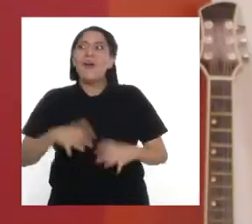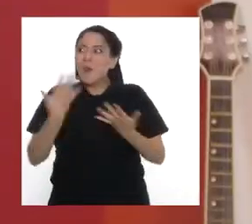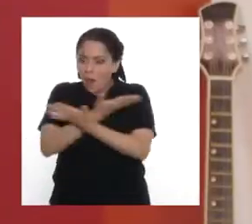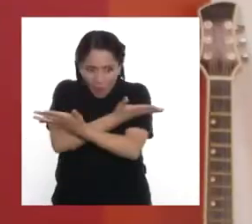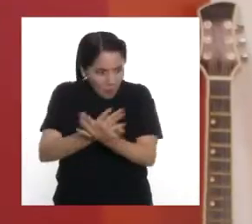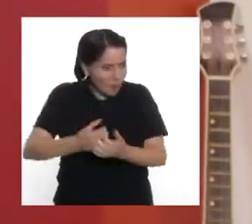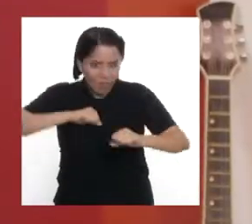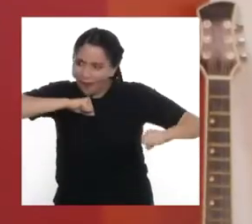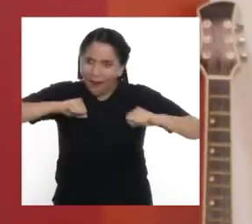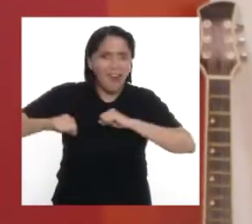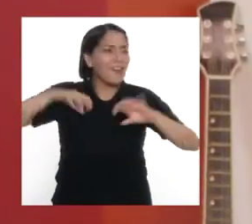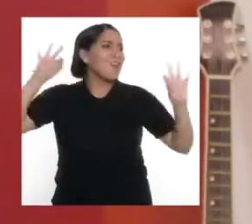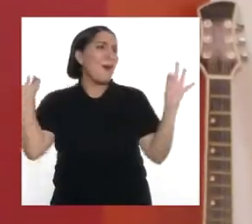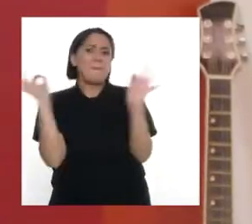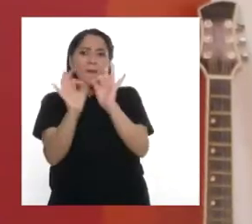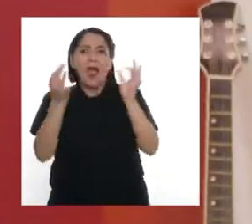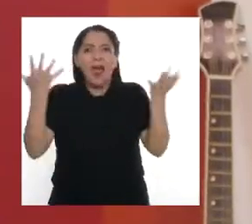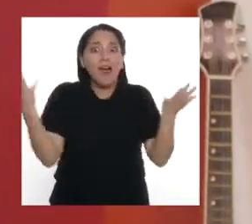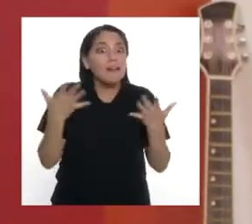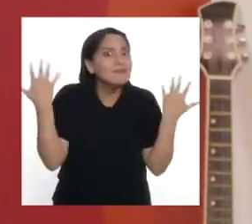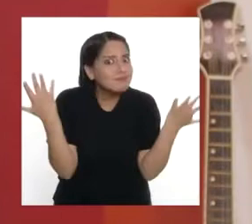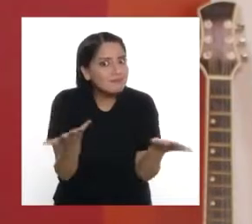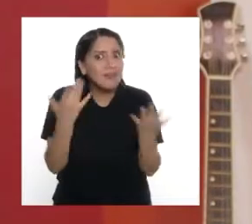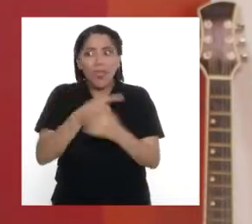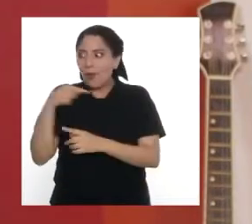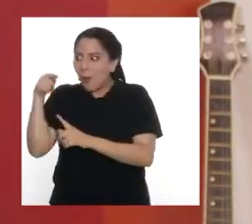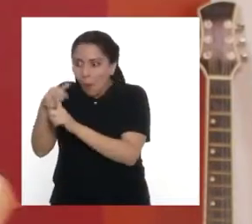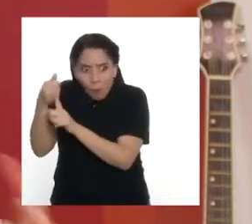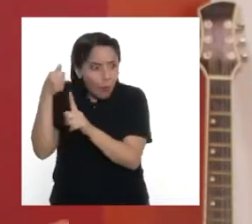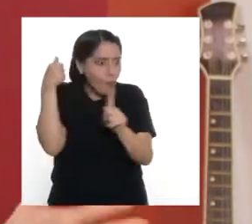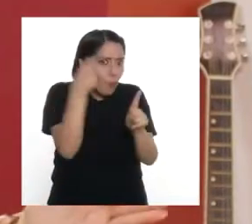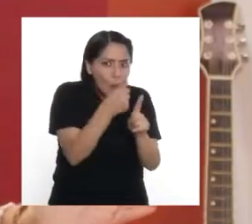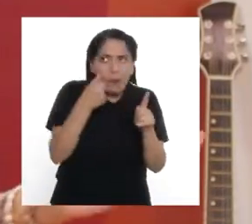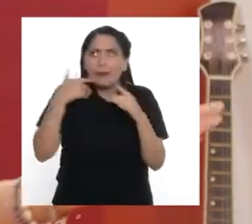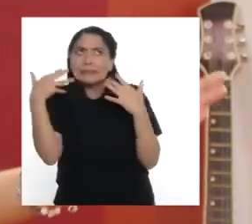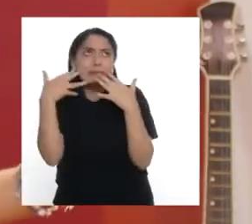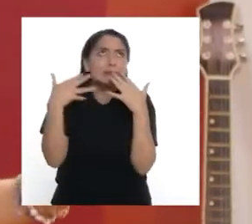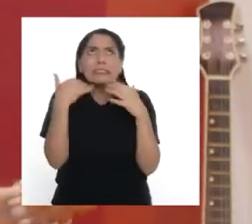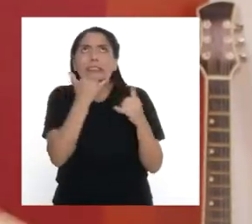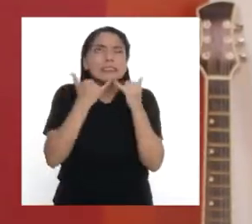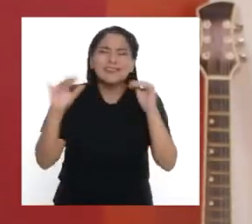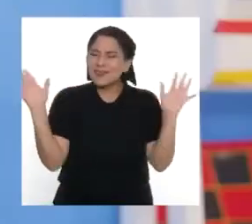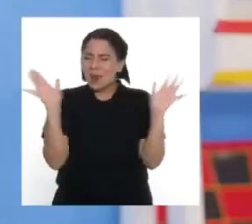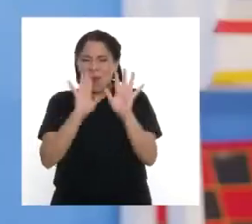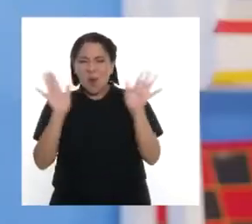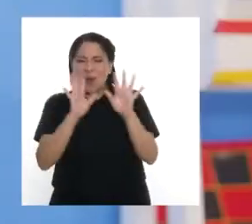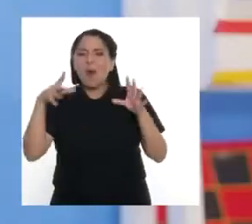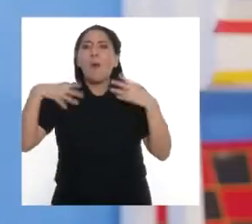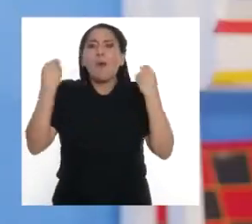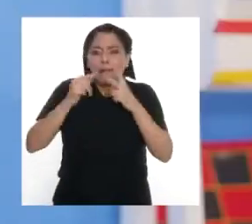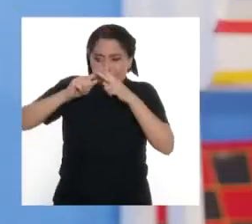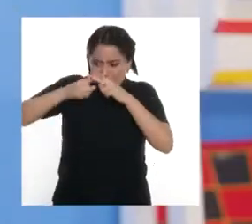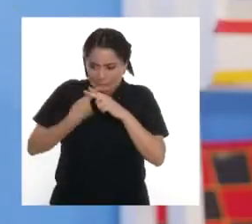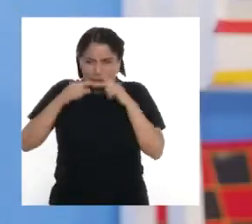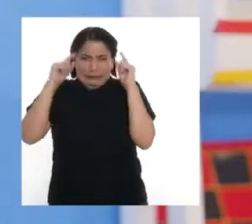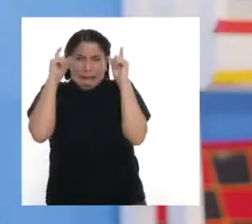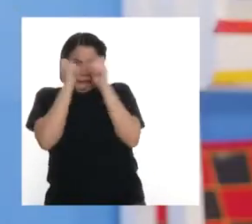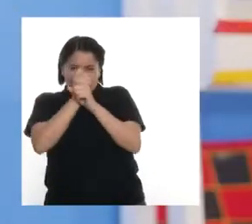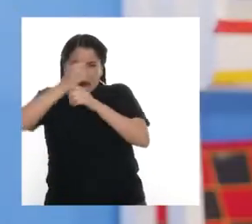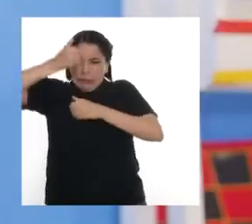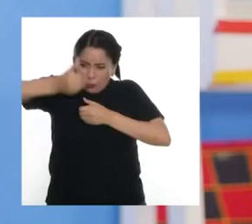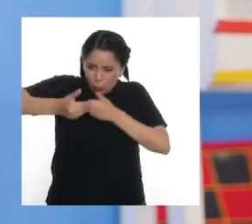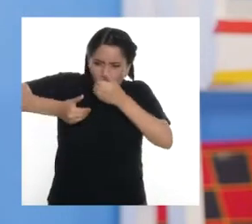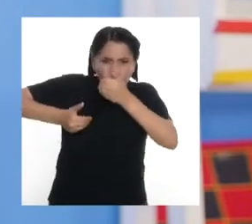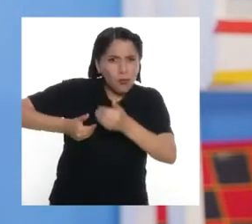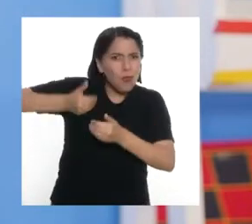Lo han hecho de manera excelente y lo mejor de todo es que se han dejado llevar sin temor a equivocarse. Sí, al principio costó,